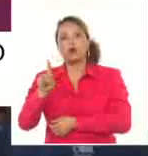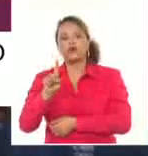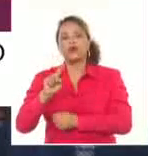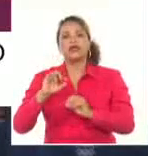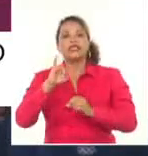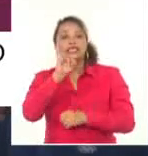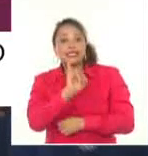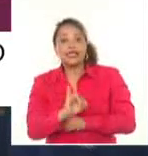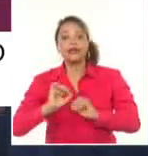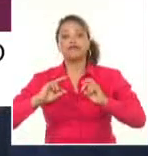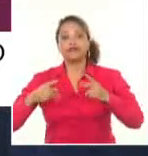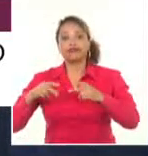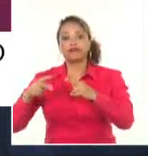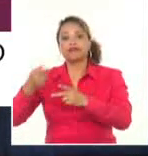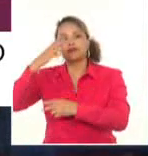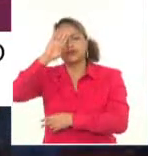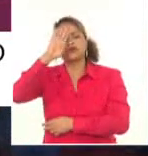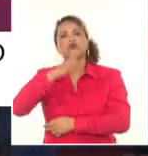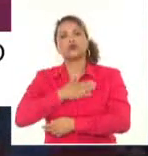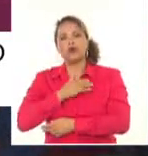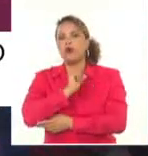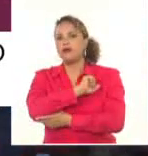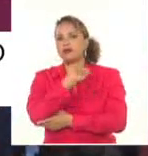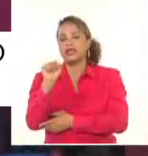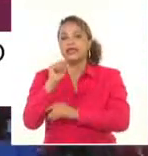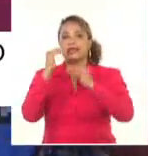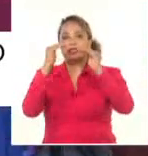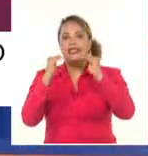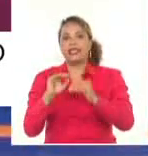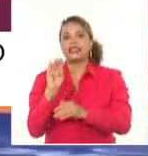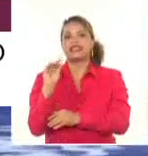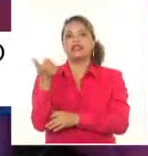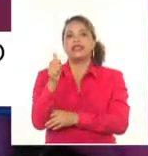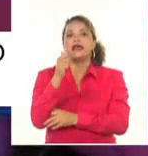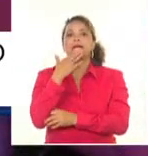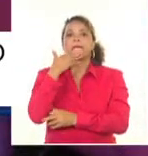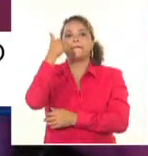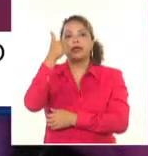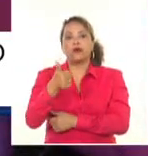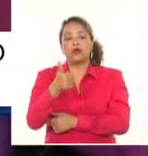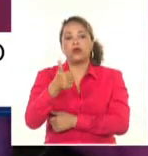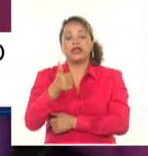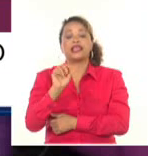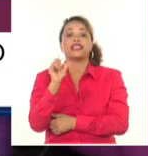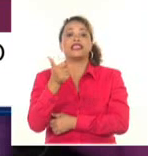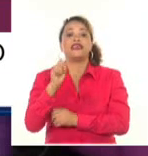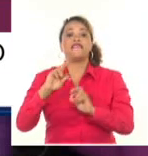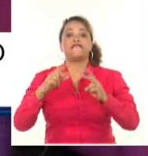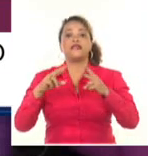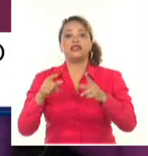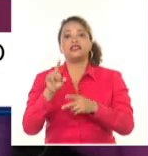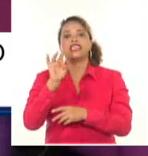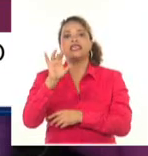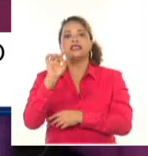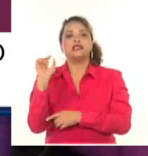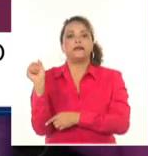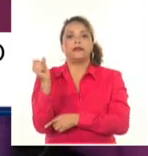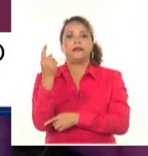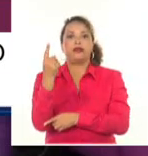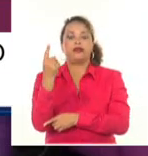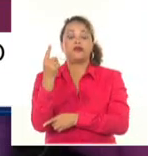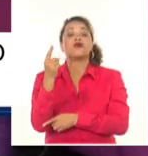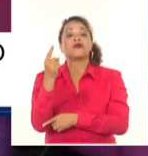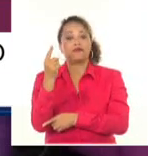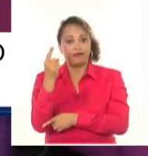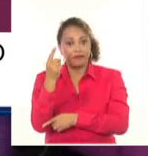ocasiones, nuestro país ha anclado entre los 10 mejores y 10 veces entre los 15 primeros. Sin